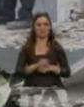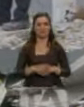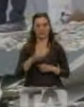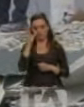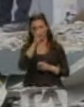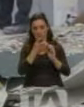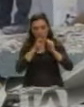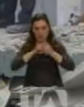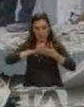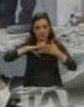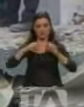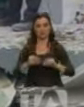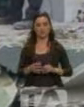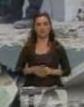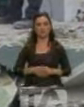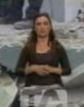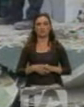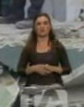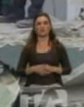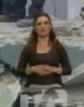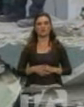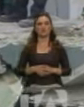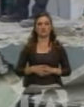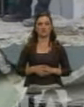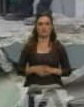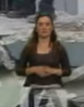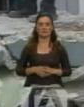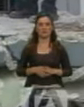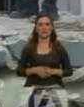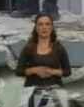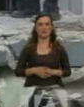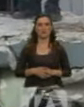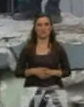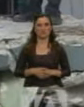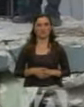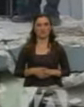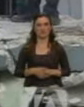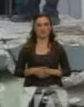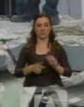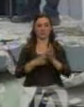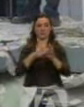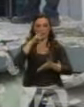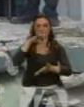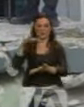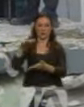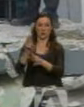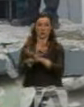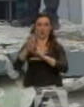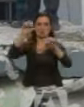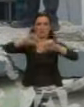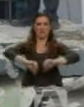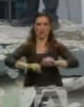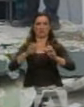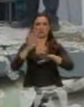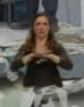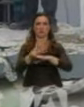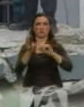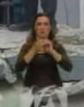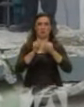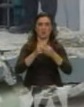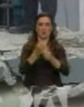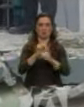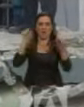buscar la solución a este problema. Lo de siempre, el tema del mal uso de los cilindros de gas ocasiona este tipo de inconvenientes, es algo en lo que